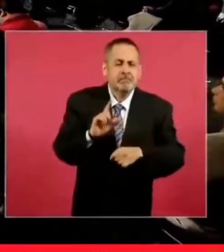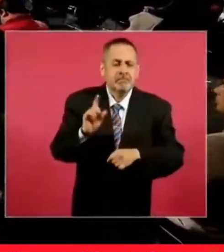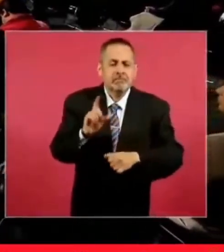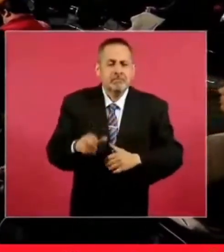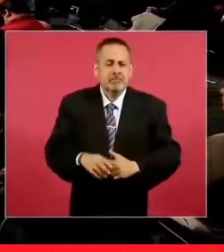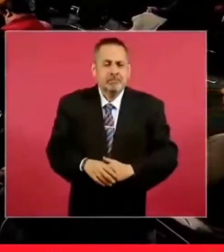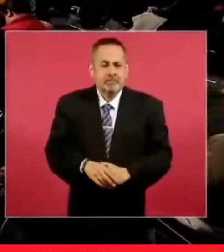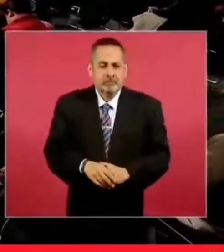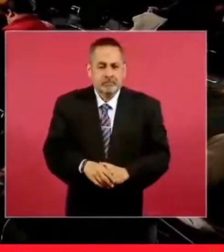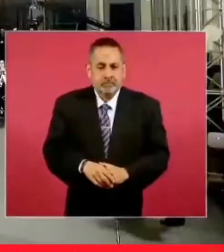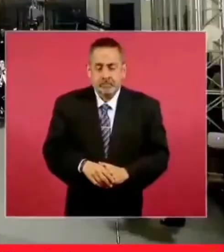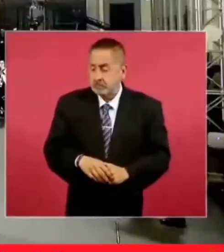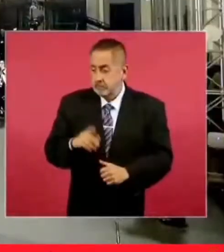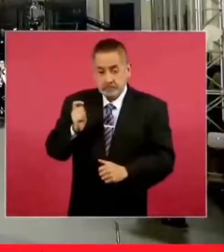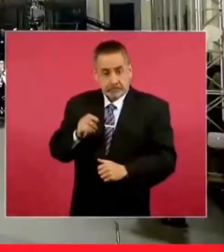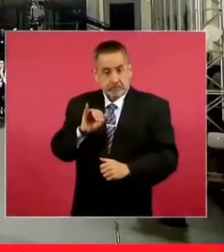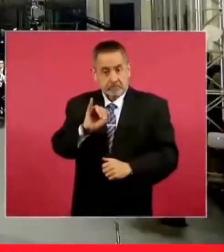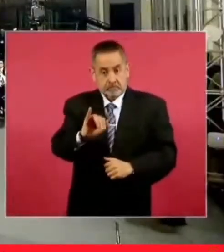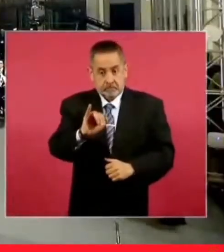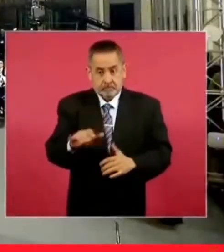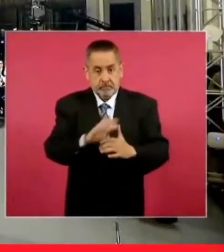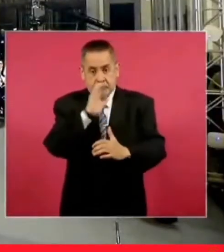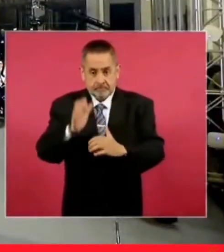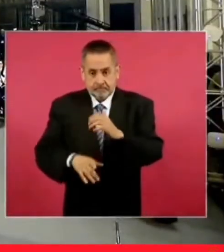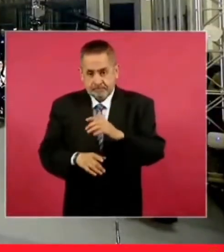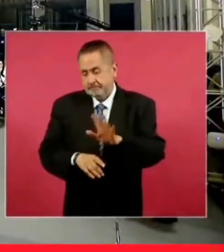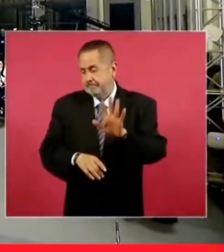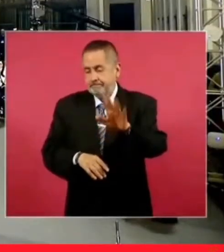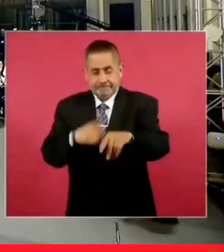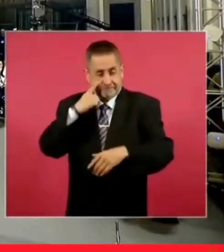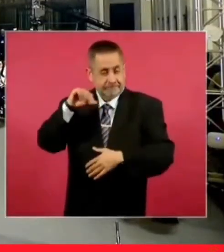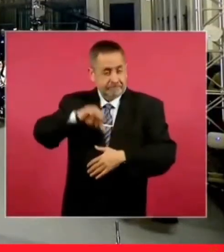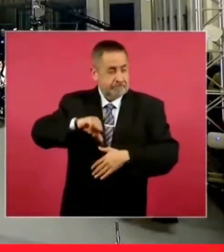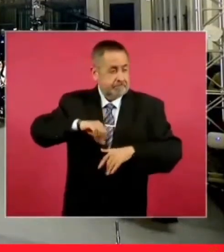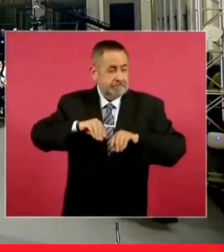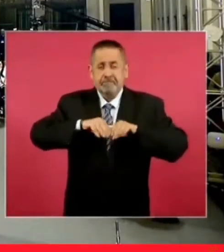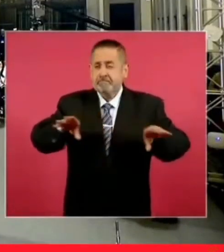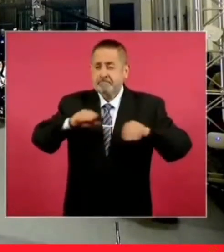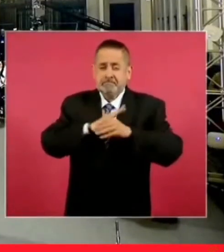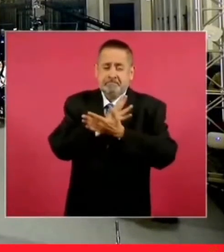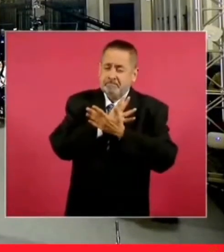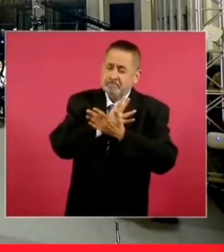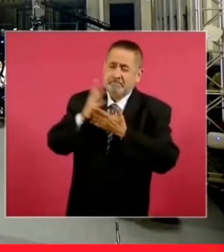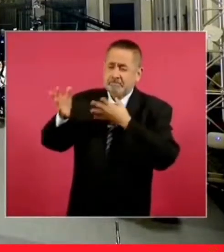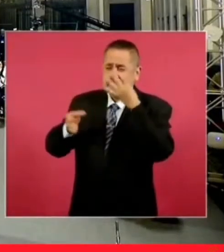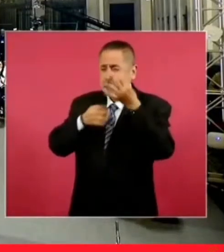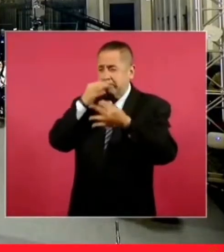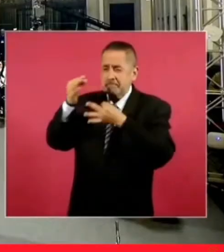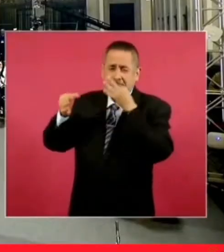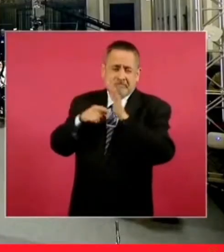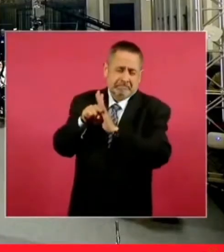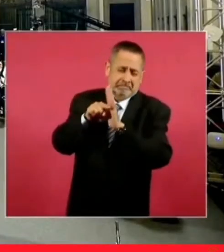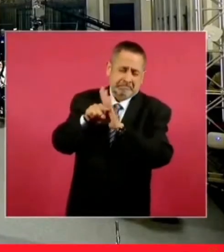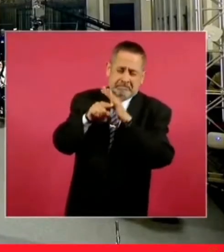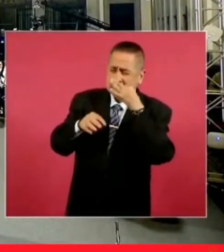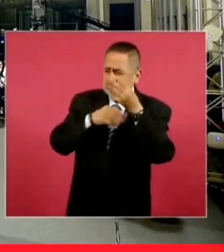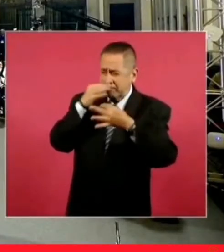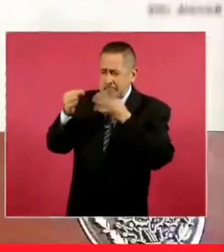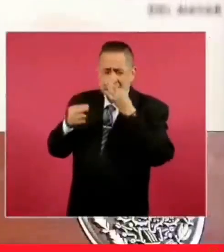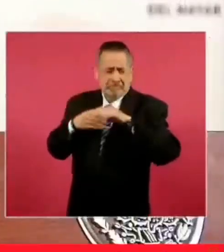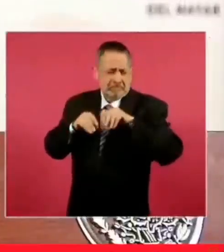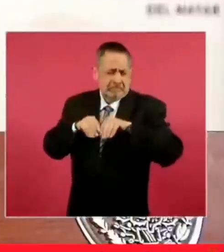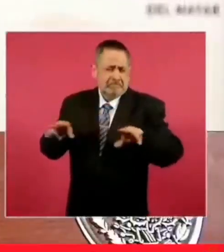jueves. Ah, ya el jueves. Sí. No, ya van a ver hoy y mañana, porque ya se les